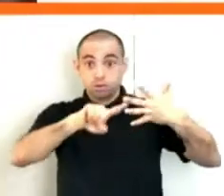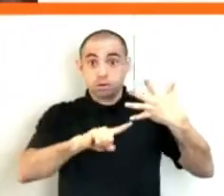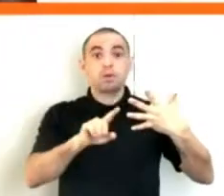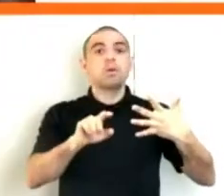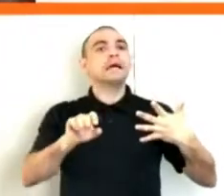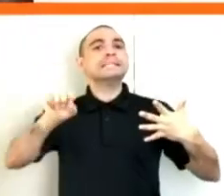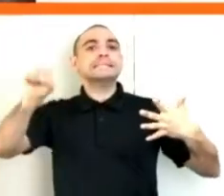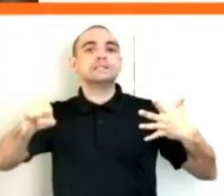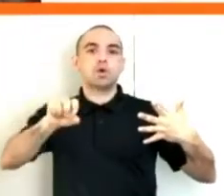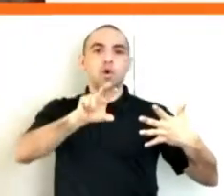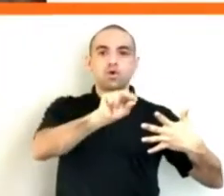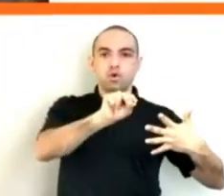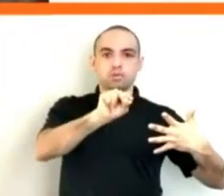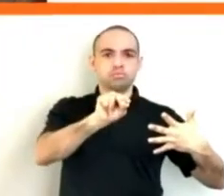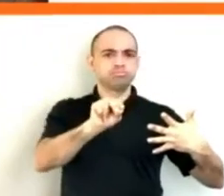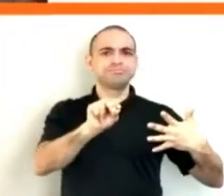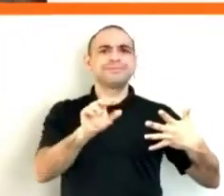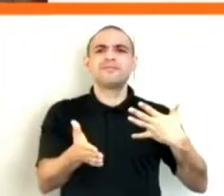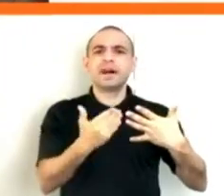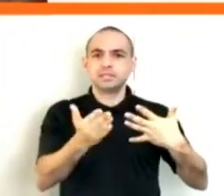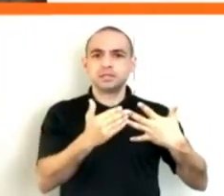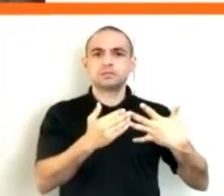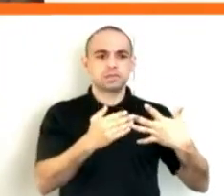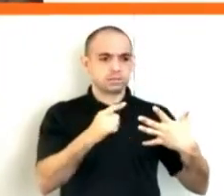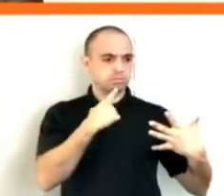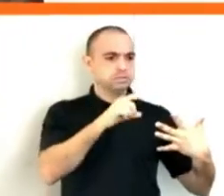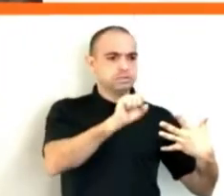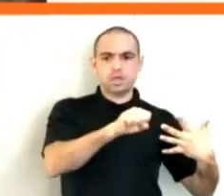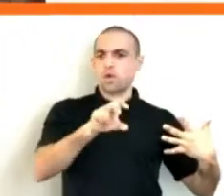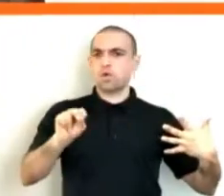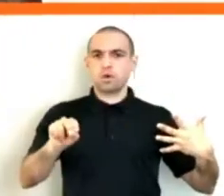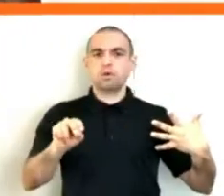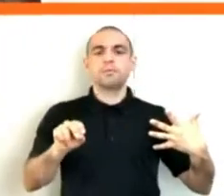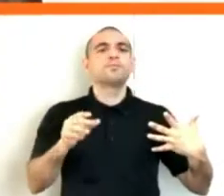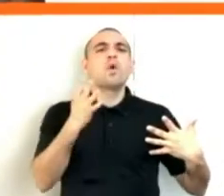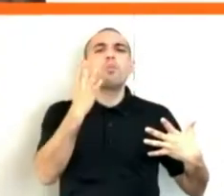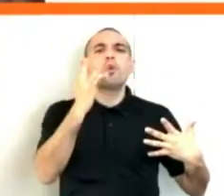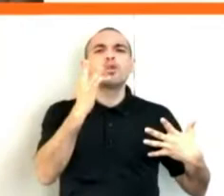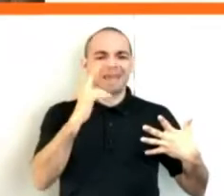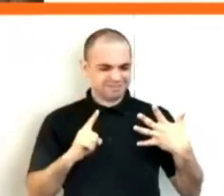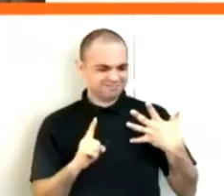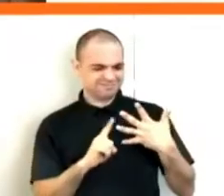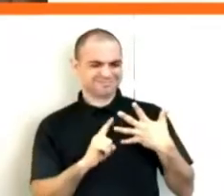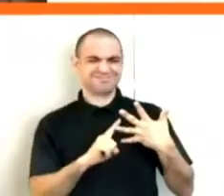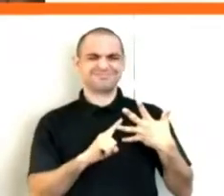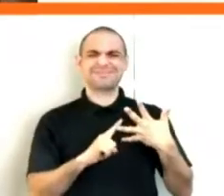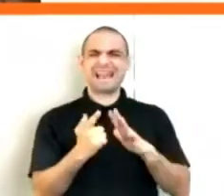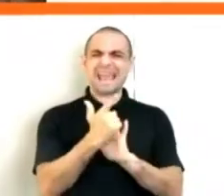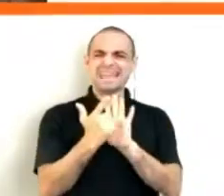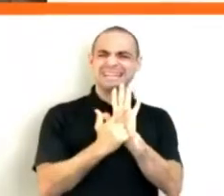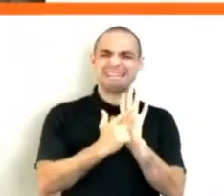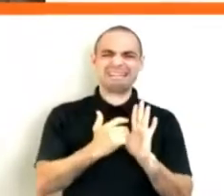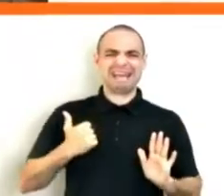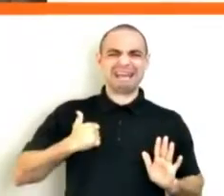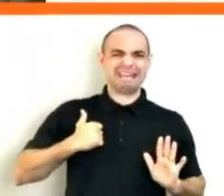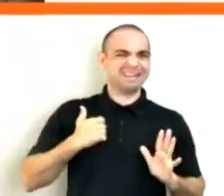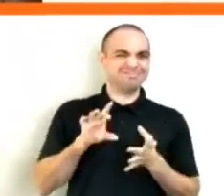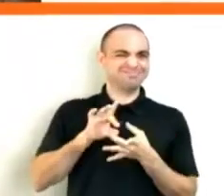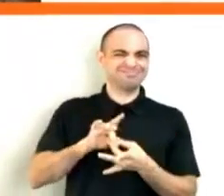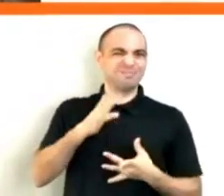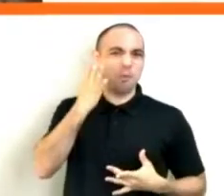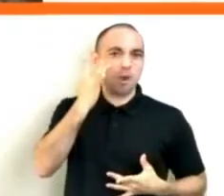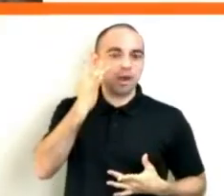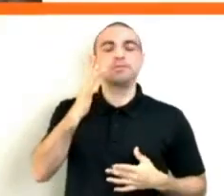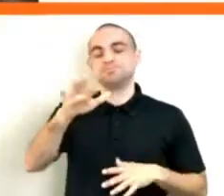tener una opción al lado de sí o no, y es lo que usted va a contestar. Usted se preguntará, ¿por qué hay una pregunta de Canadá aquí? Pues mire, yo le voy a contestar